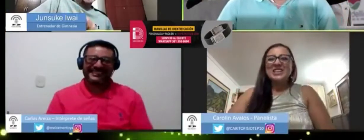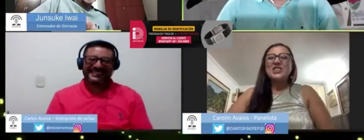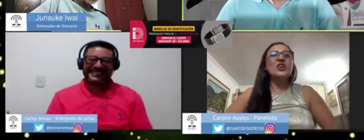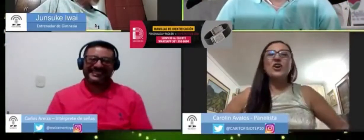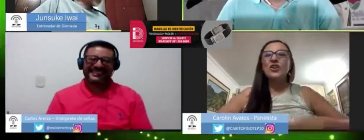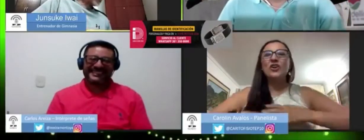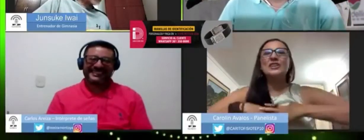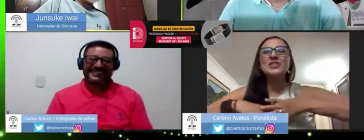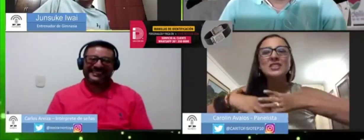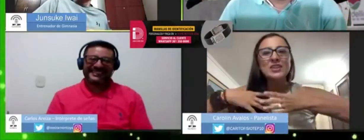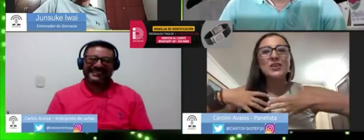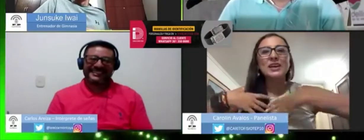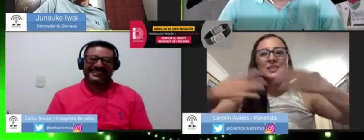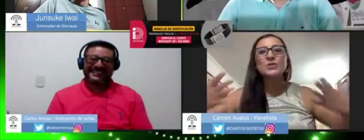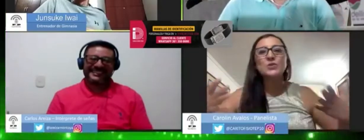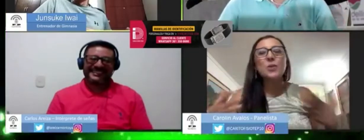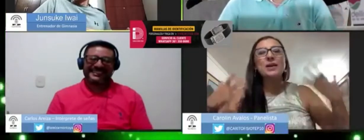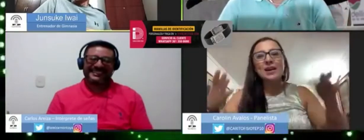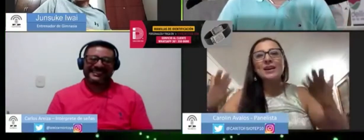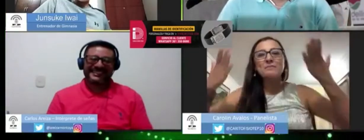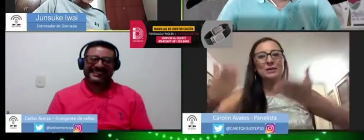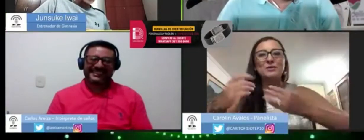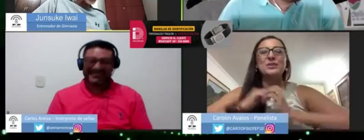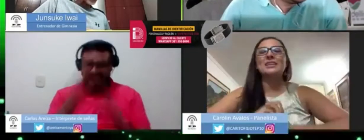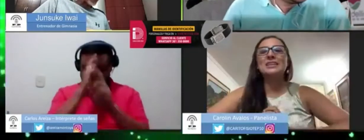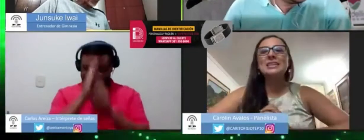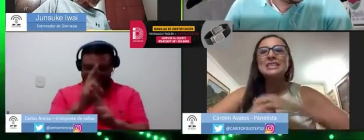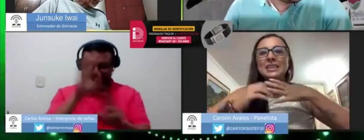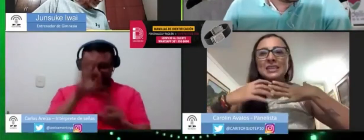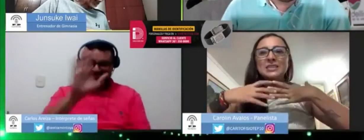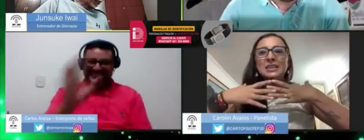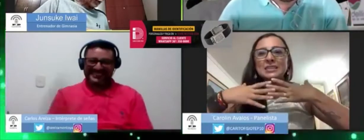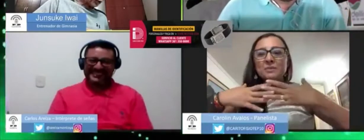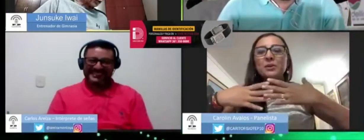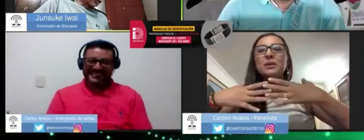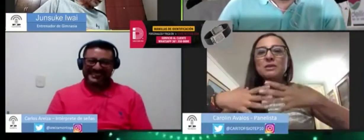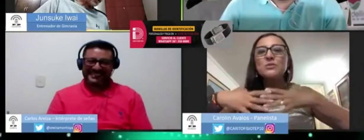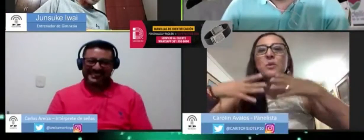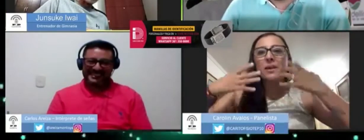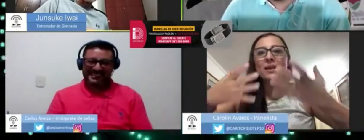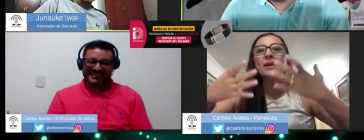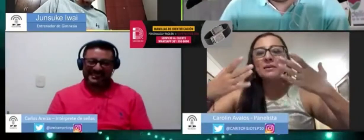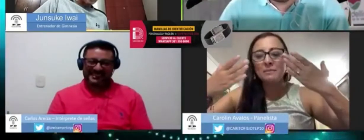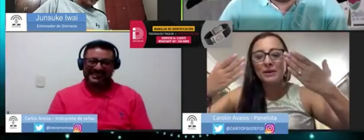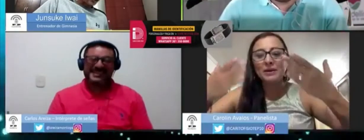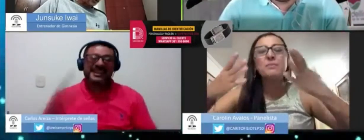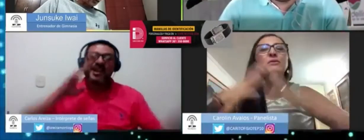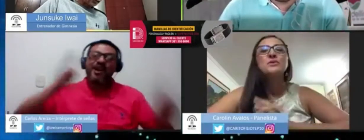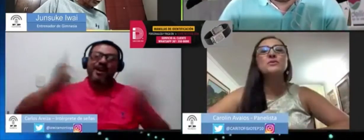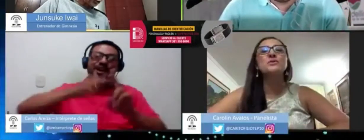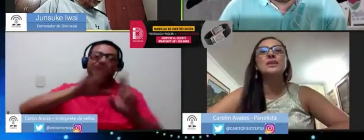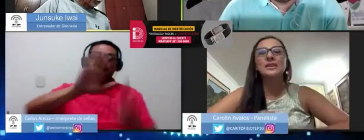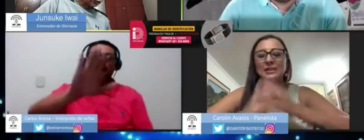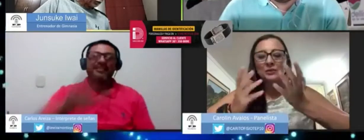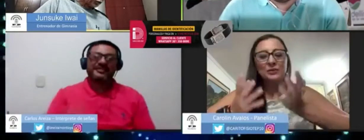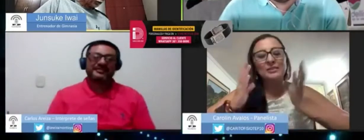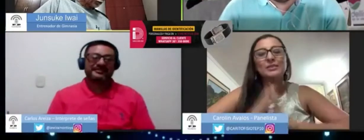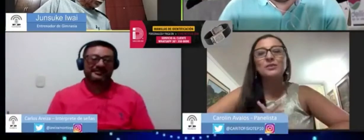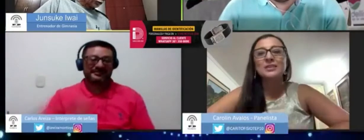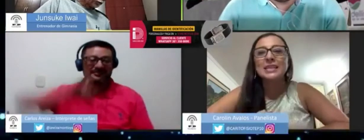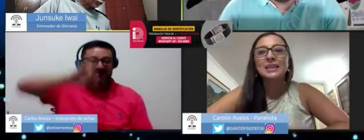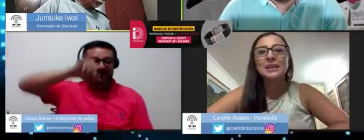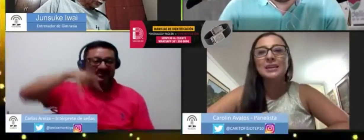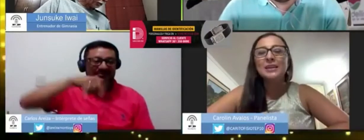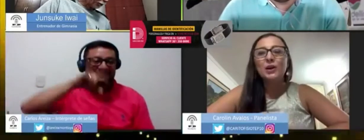usted. No, le estoy diciendo que este es un homenaje para usted. Que este programa es un homenaje para el profe Junsky y entonces que usted